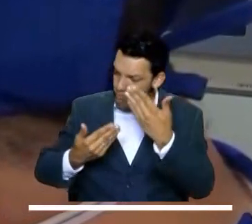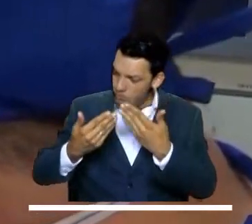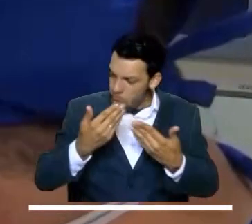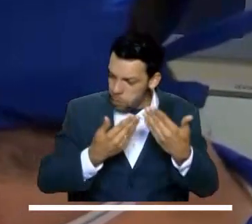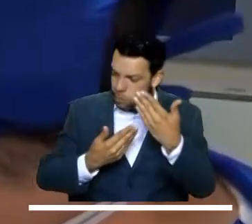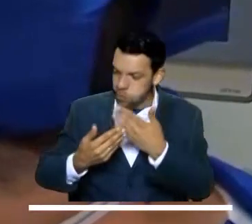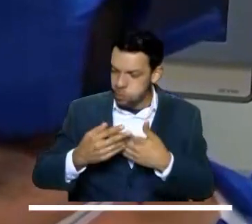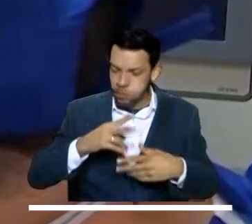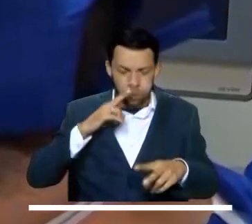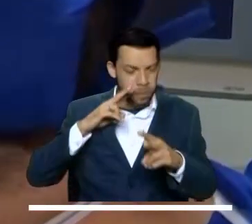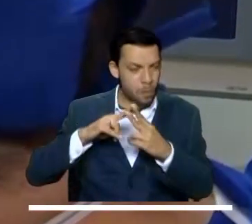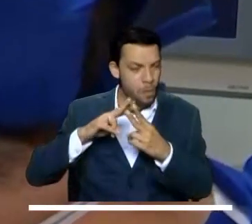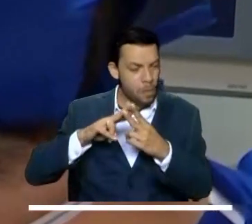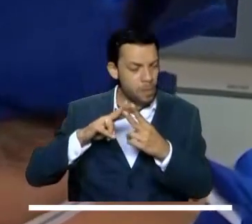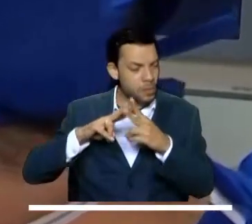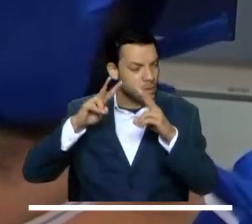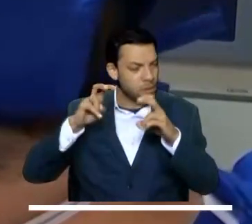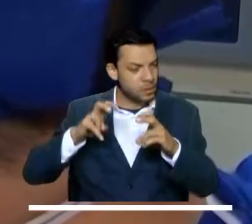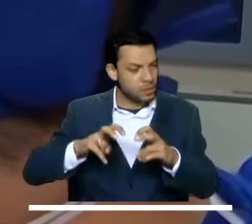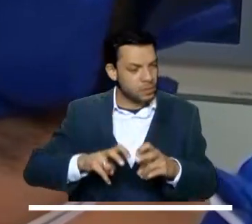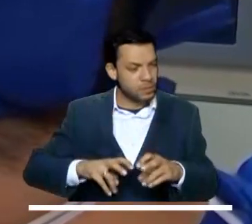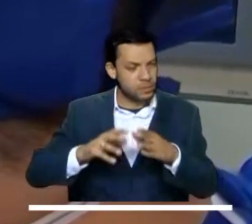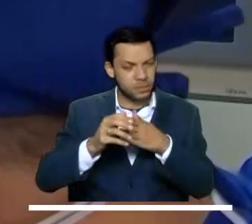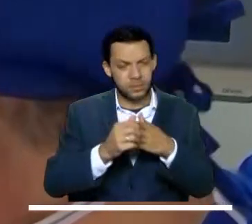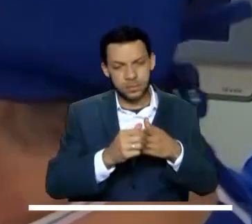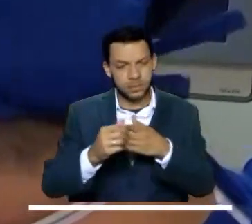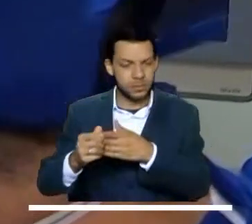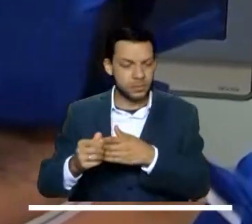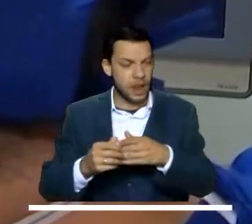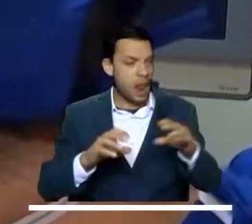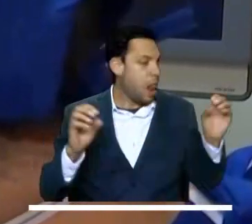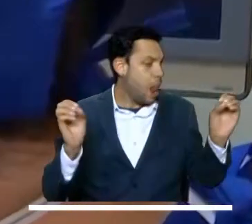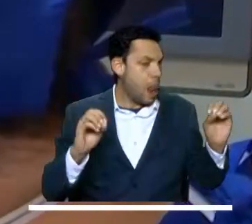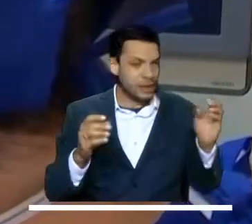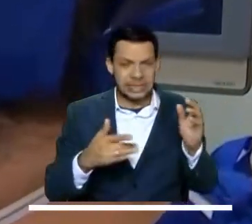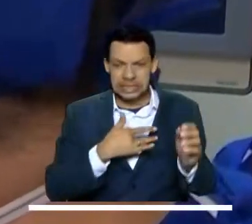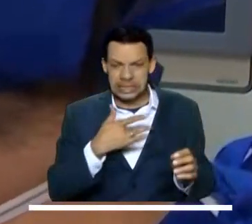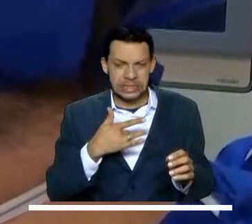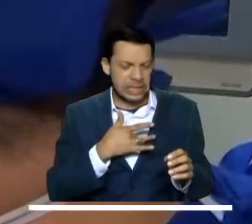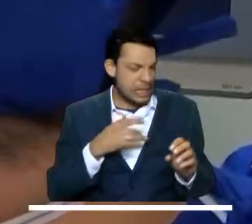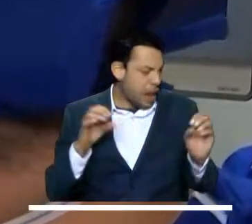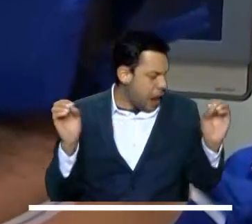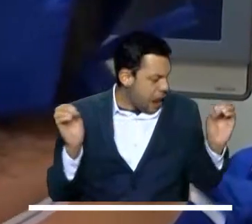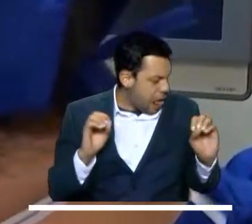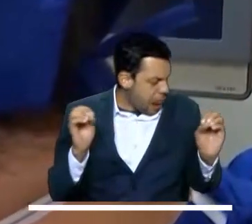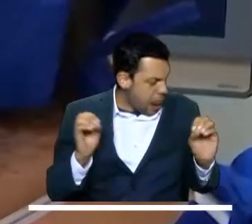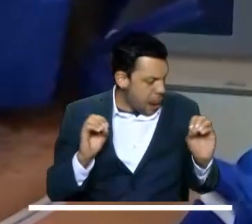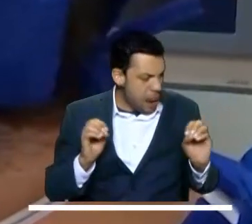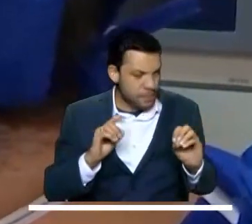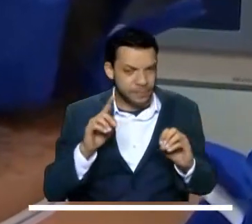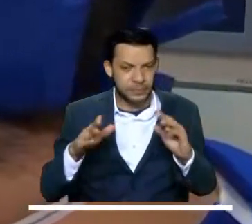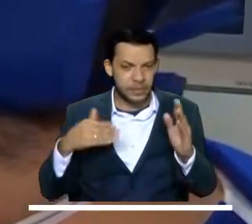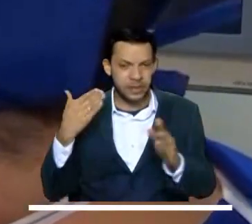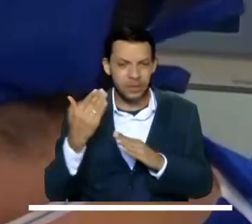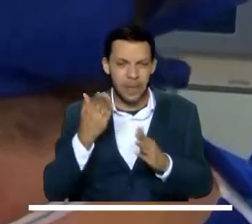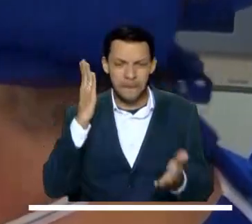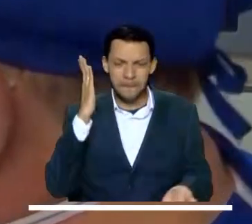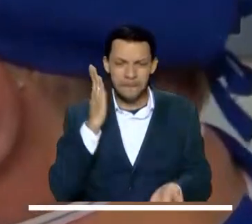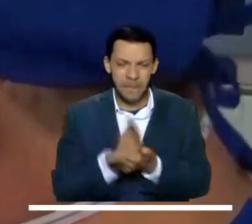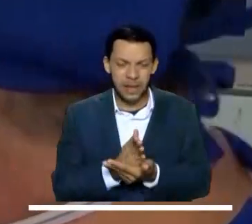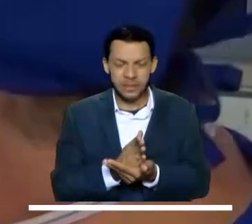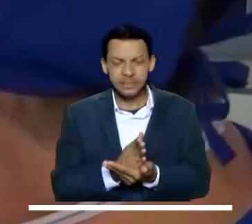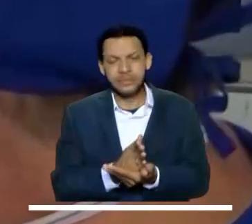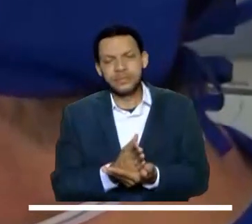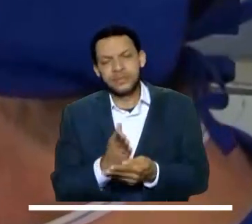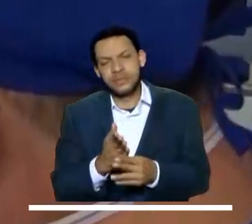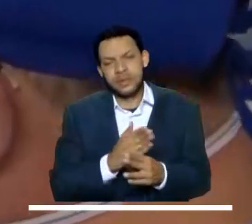una colonoscopia, porque cuando los pólipos están así pequeñitos no dan ningún síntoma, no manifiestan ningún síntoma el paciente. La única forma es entrar y buscarlos, y